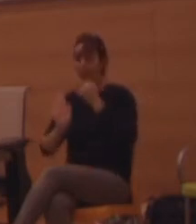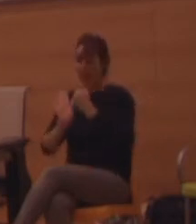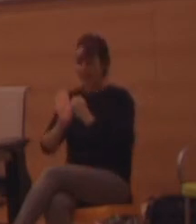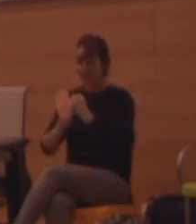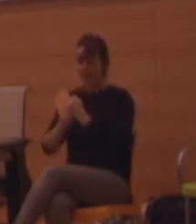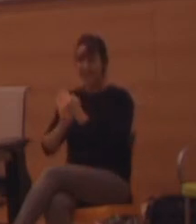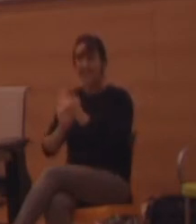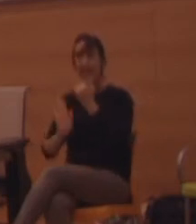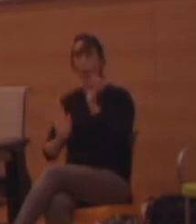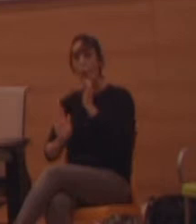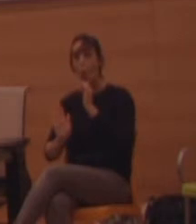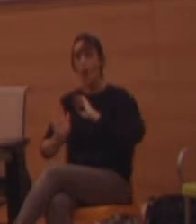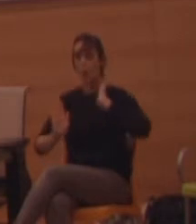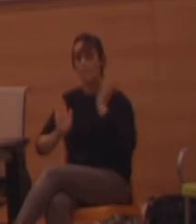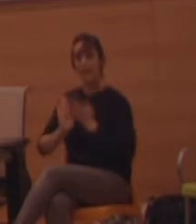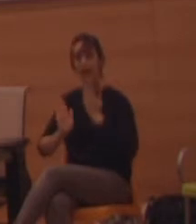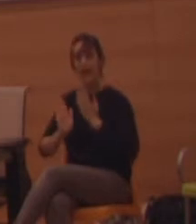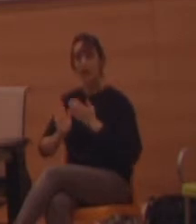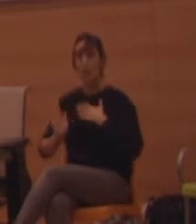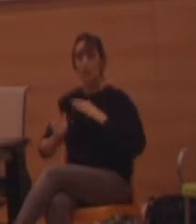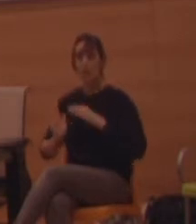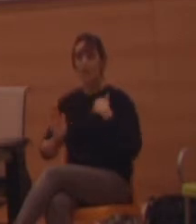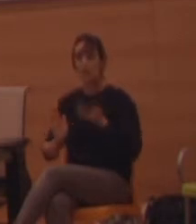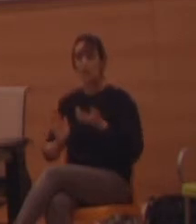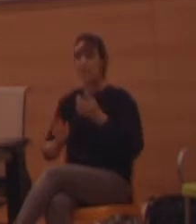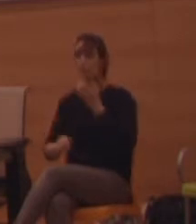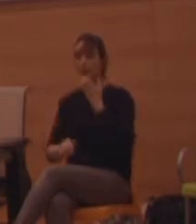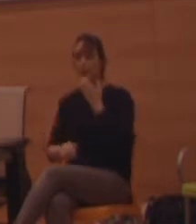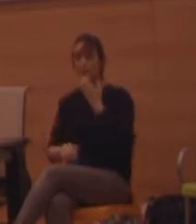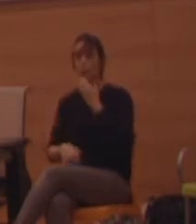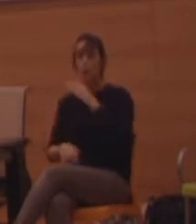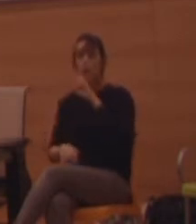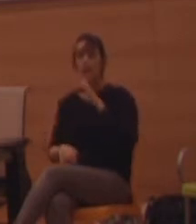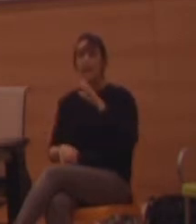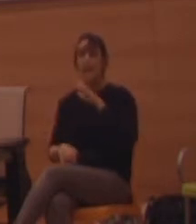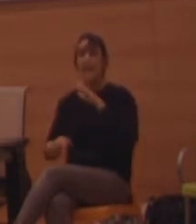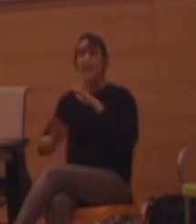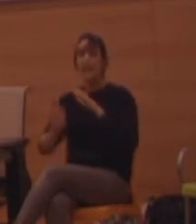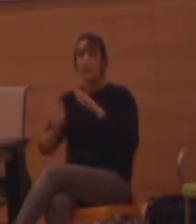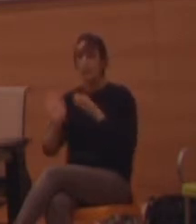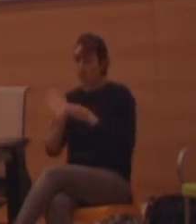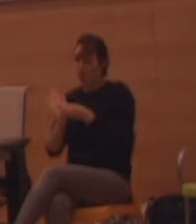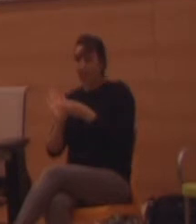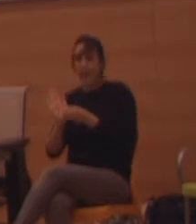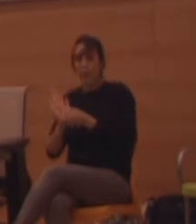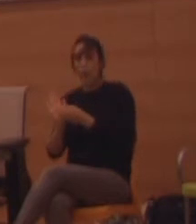traumatismo. Se nos va a manifestar a través de linfangitis, celulitis, accesos profundos o gangrenas, ¿no?